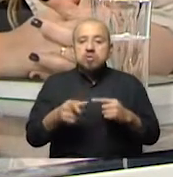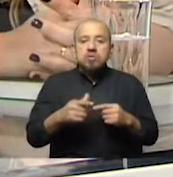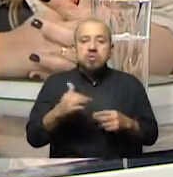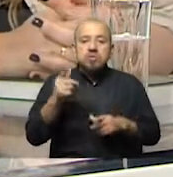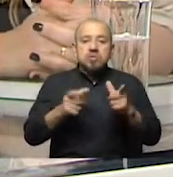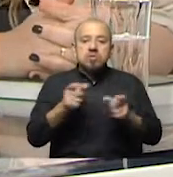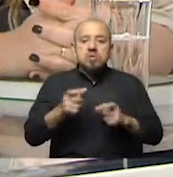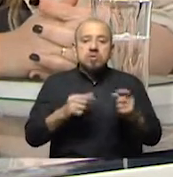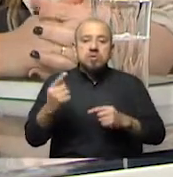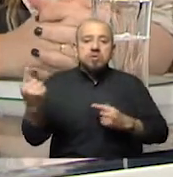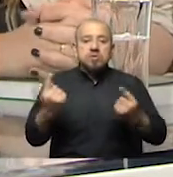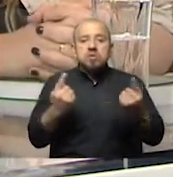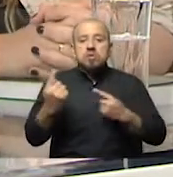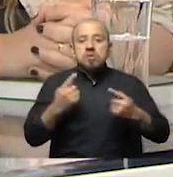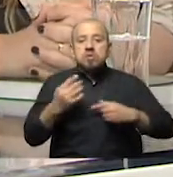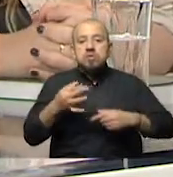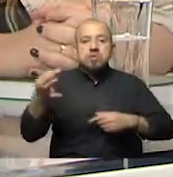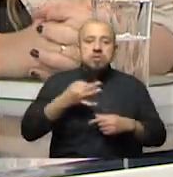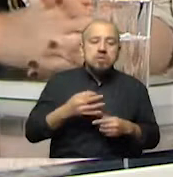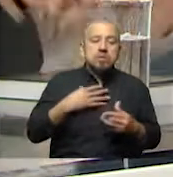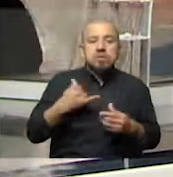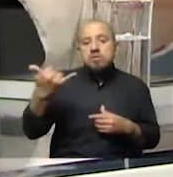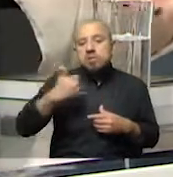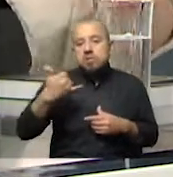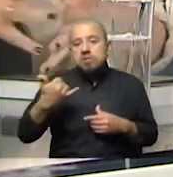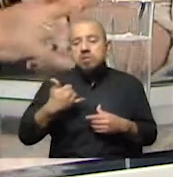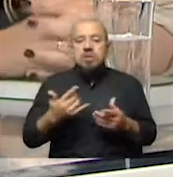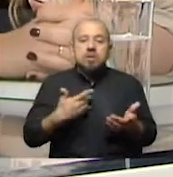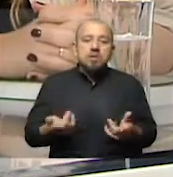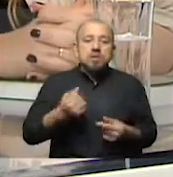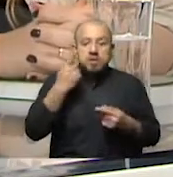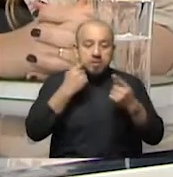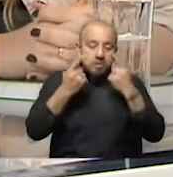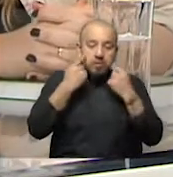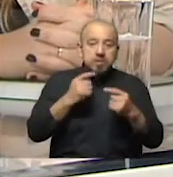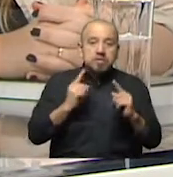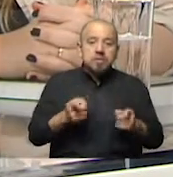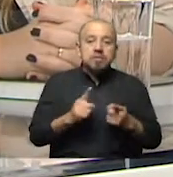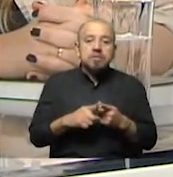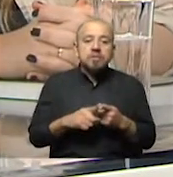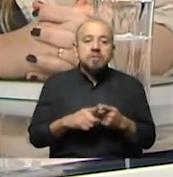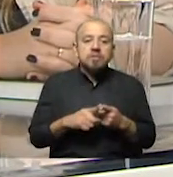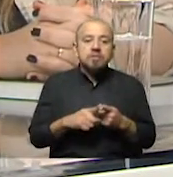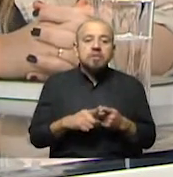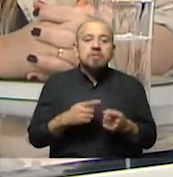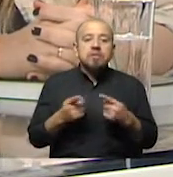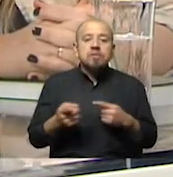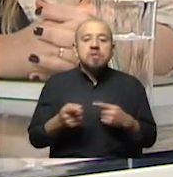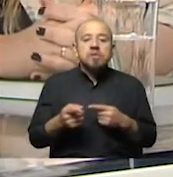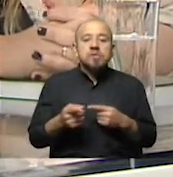gente que viven a dar peso porque me cuenta algo que llora y yo lloro también obviamente pero bueno Es parte